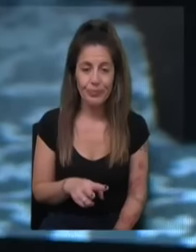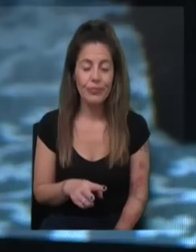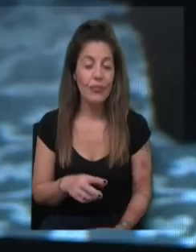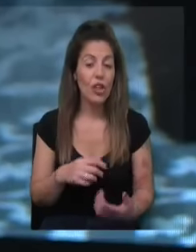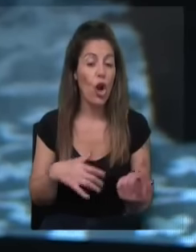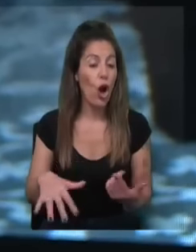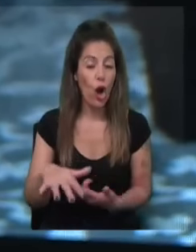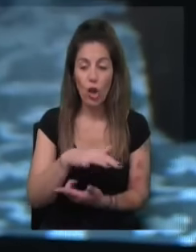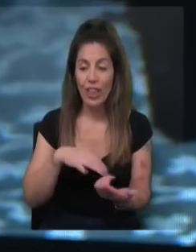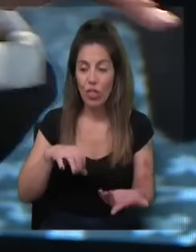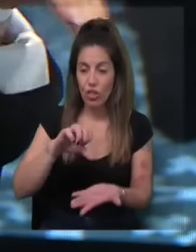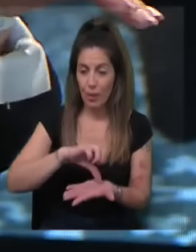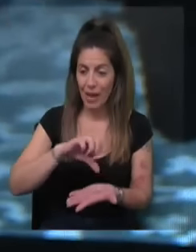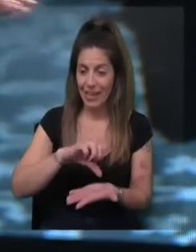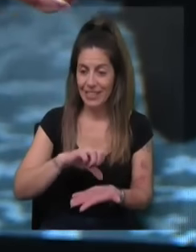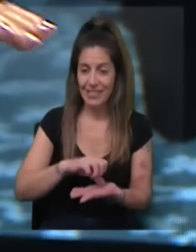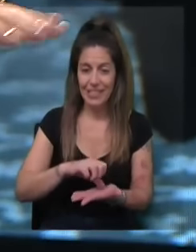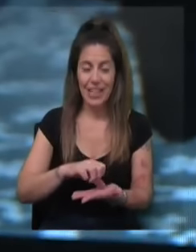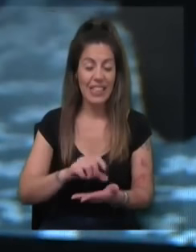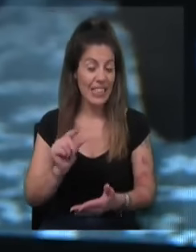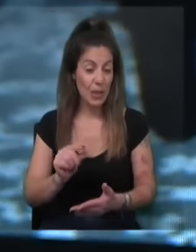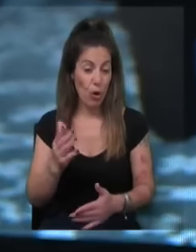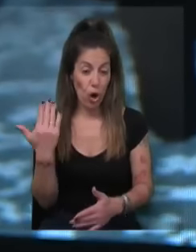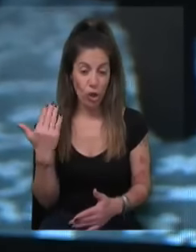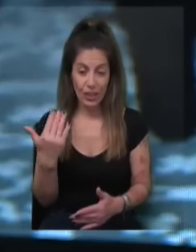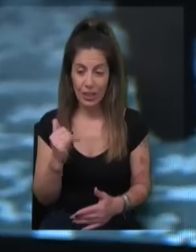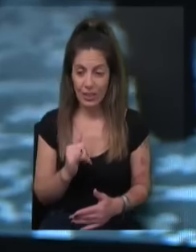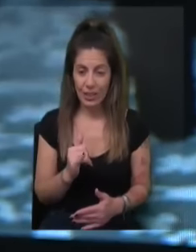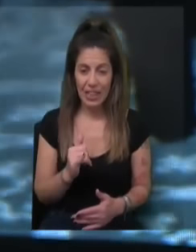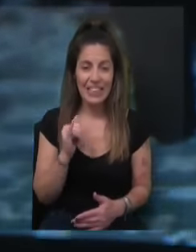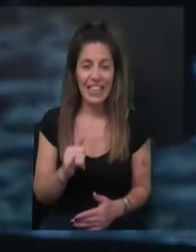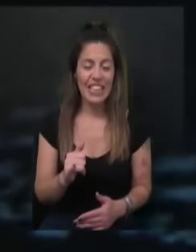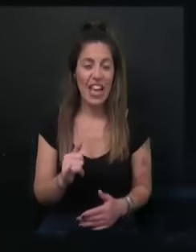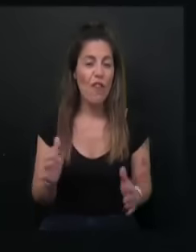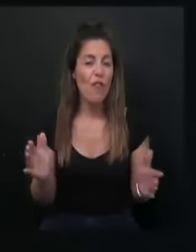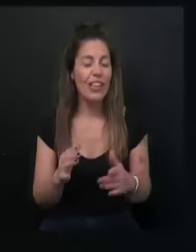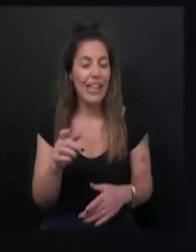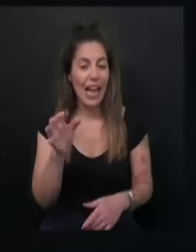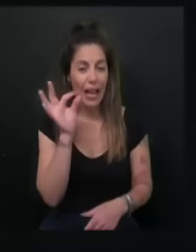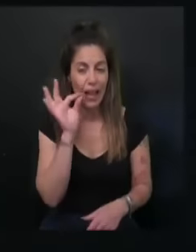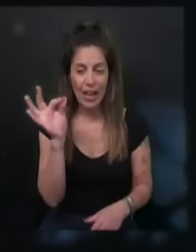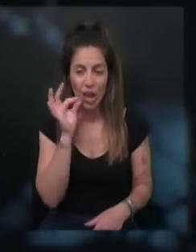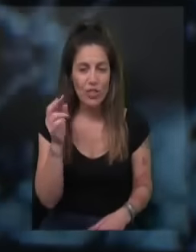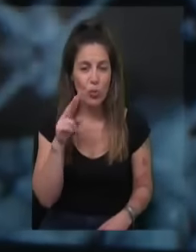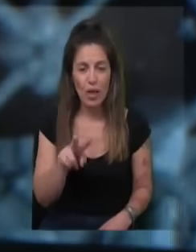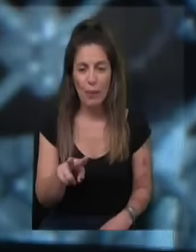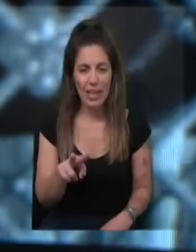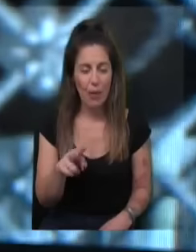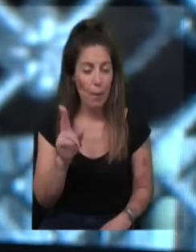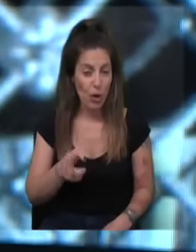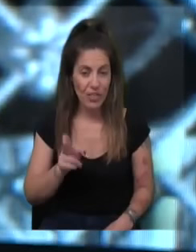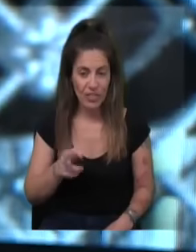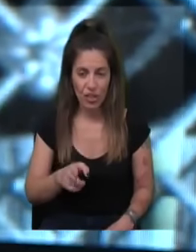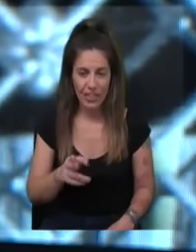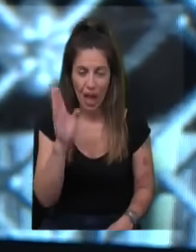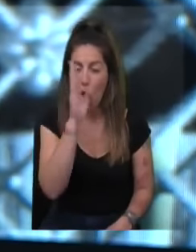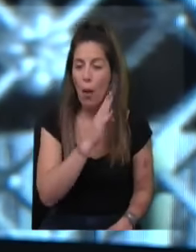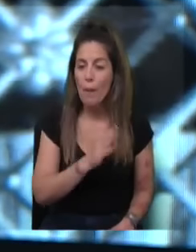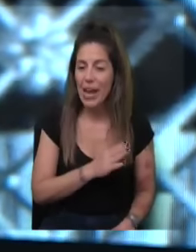rodeados de países que hasta hace muy poco tenían frente al Cannabis Una una mirada muy prohibicionista Brasil